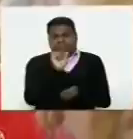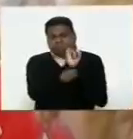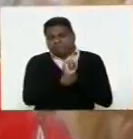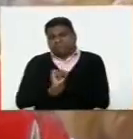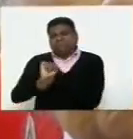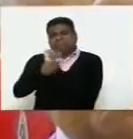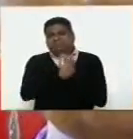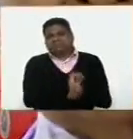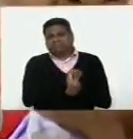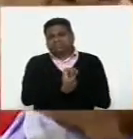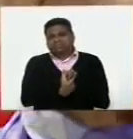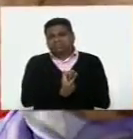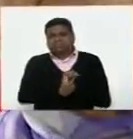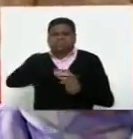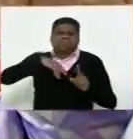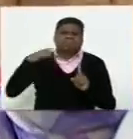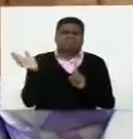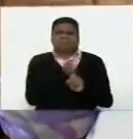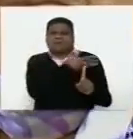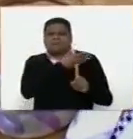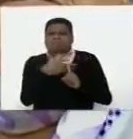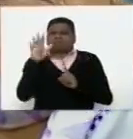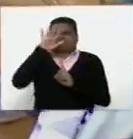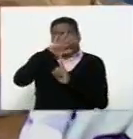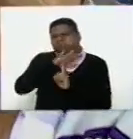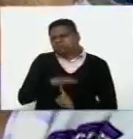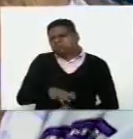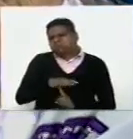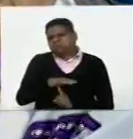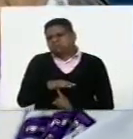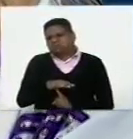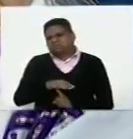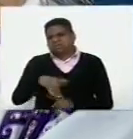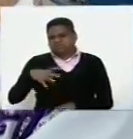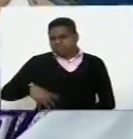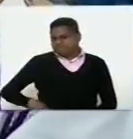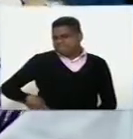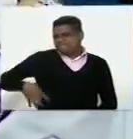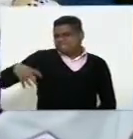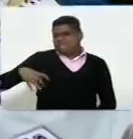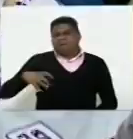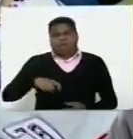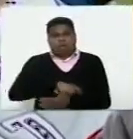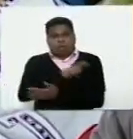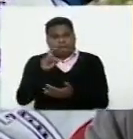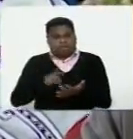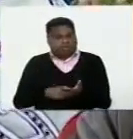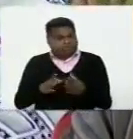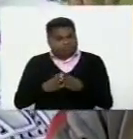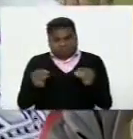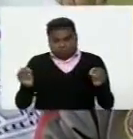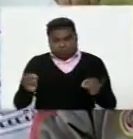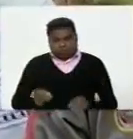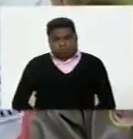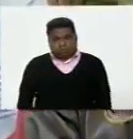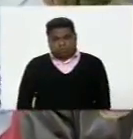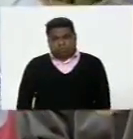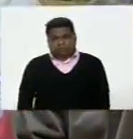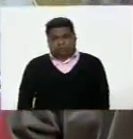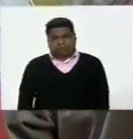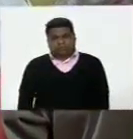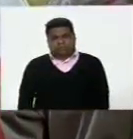racismo, la barbarie, el capitalismo, todo derivó de